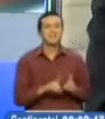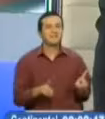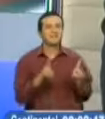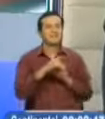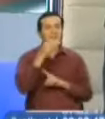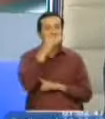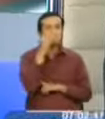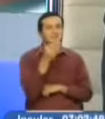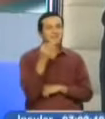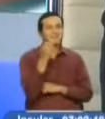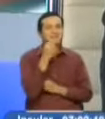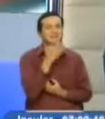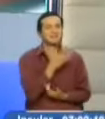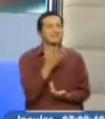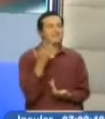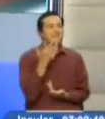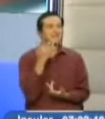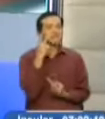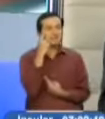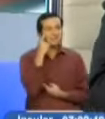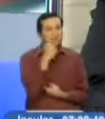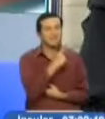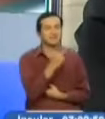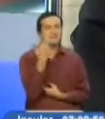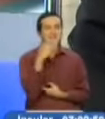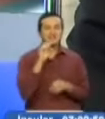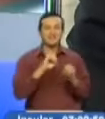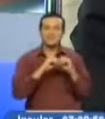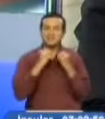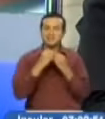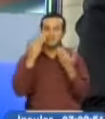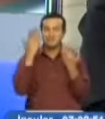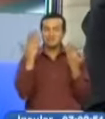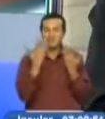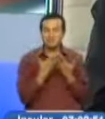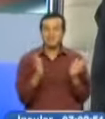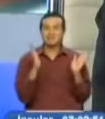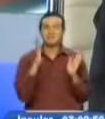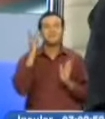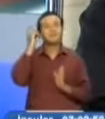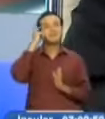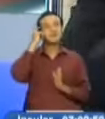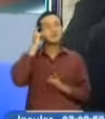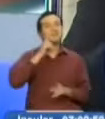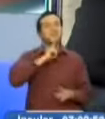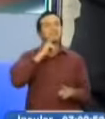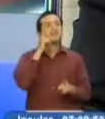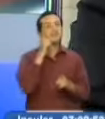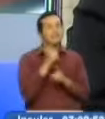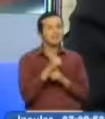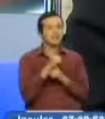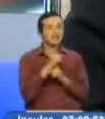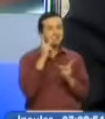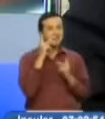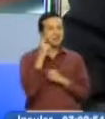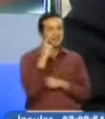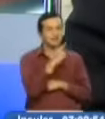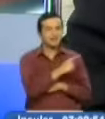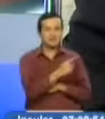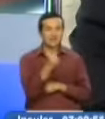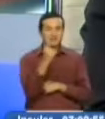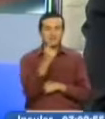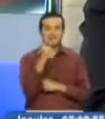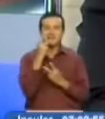oficiales independientemente de la legitimidad que tiene la organización política que cree verse afectada de presentar sus impugnaciones,